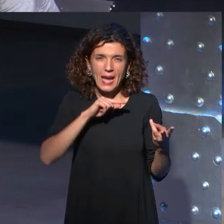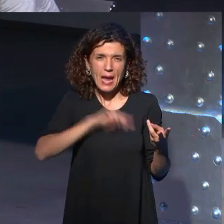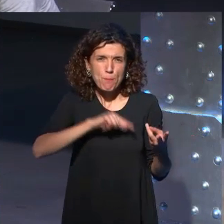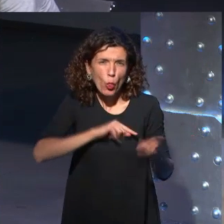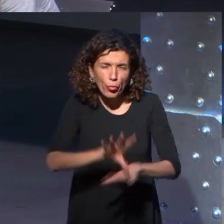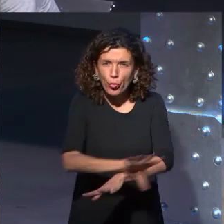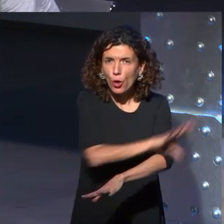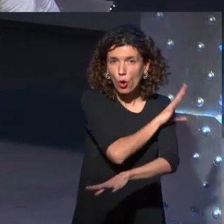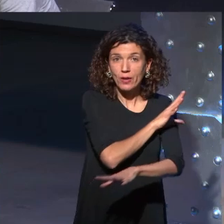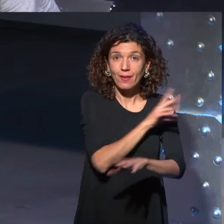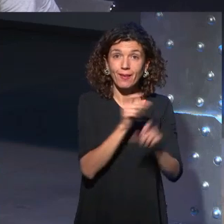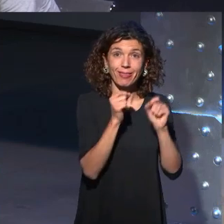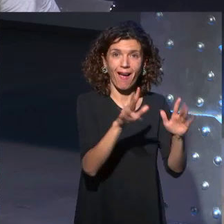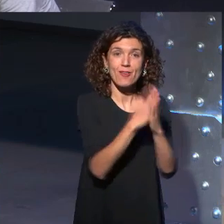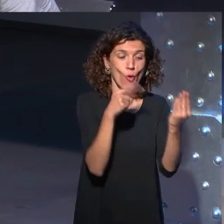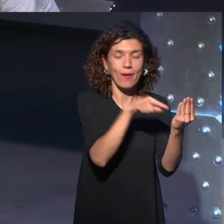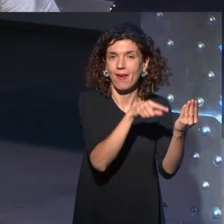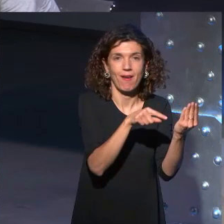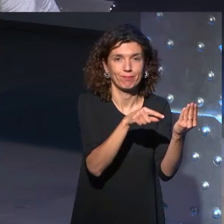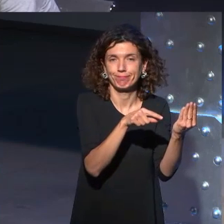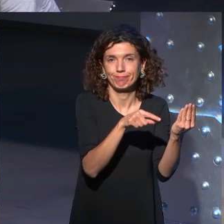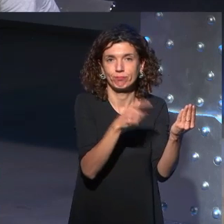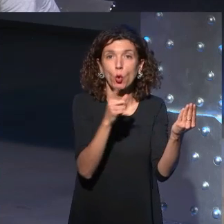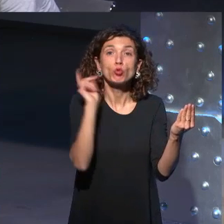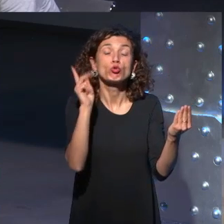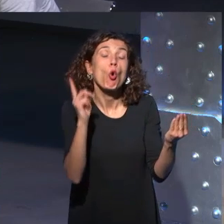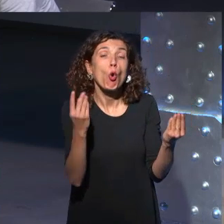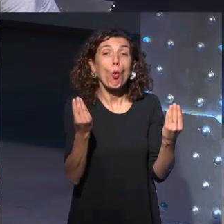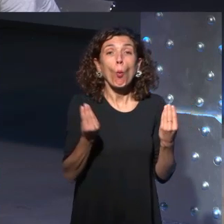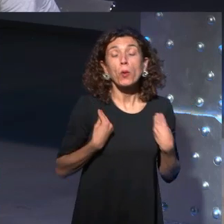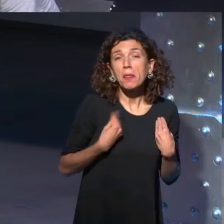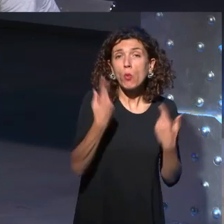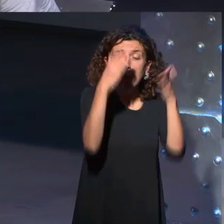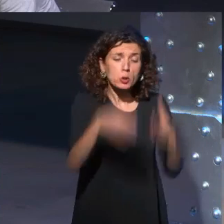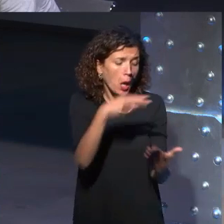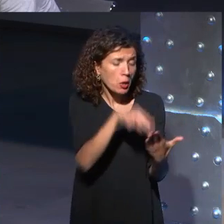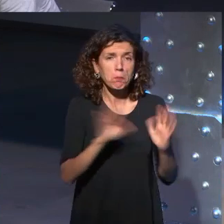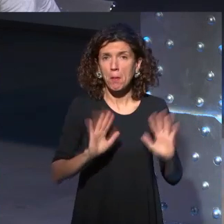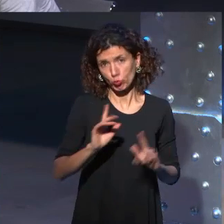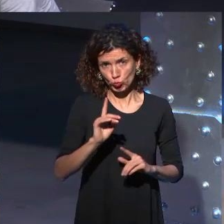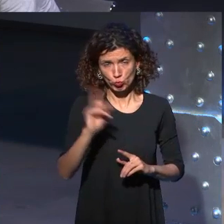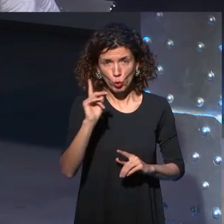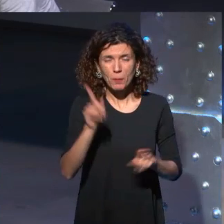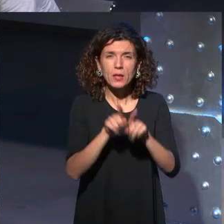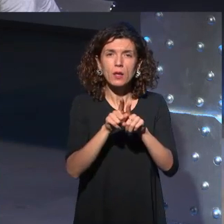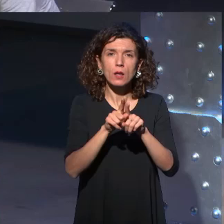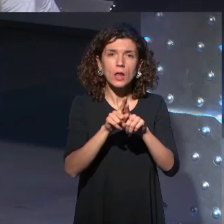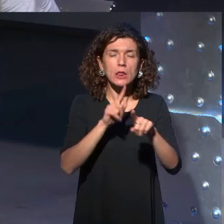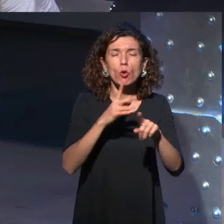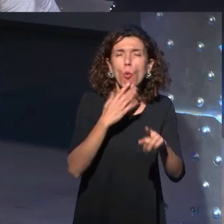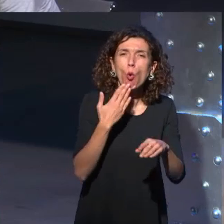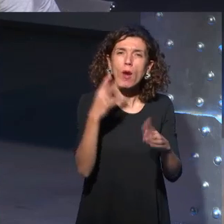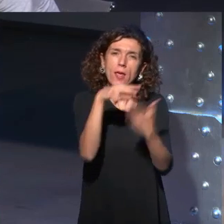emocionalidad que le dan a la novela el hecho de que no estén leyendo solo la vida de alguien, sino estén leyendo un tiempo, estén